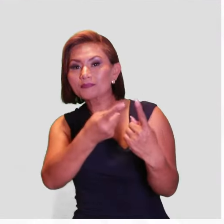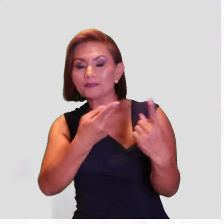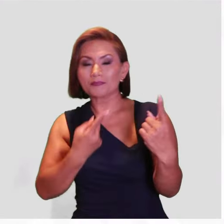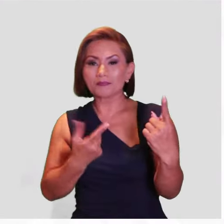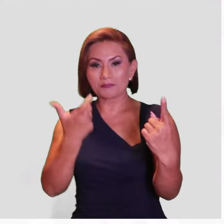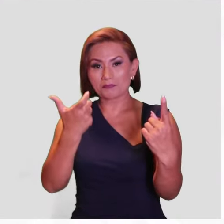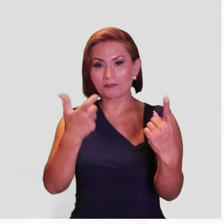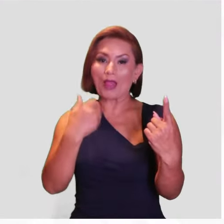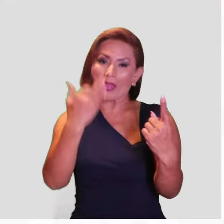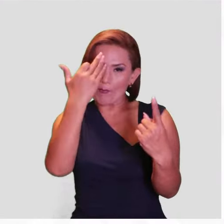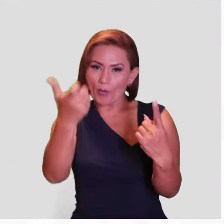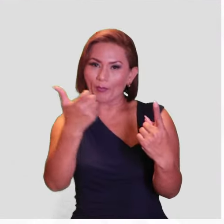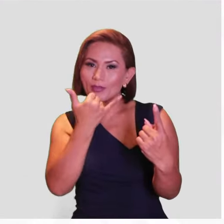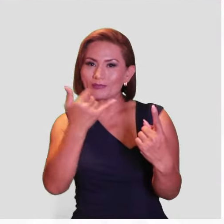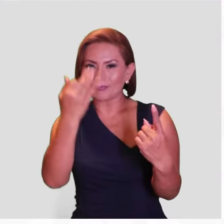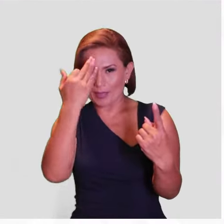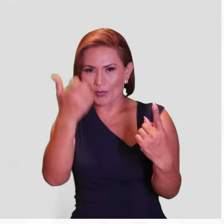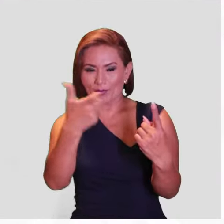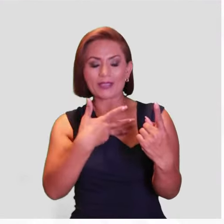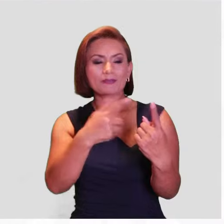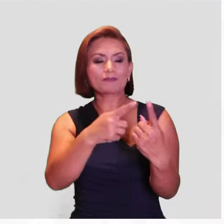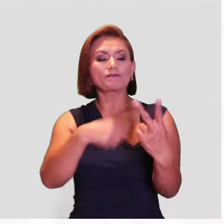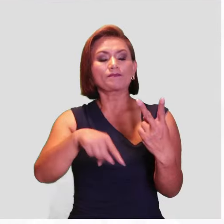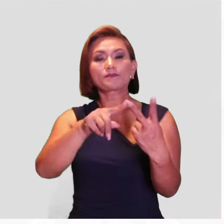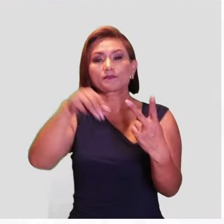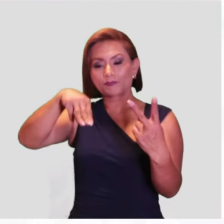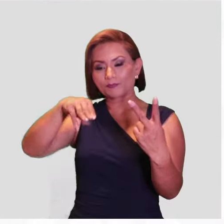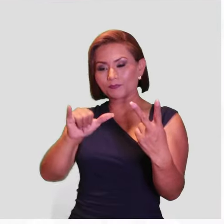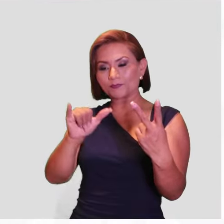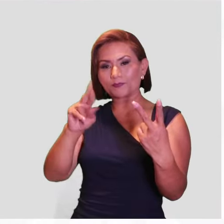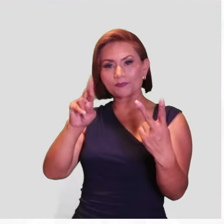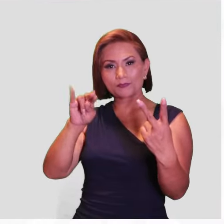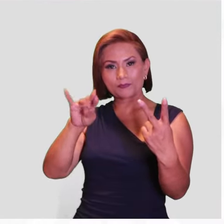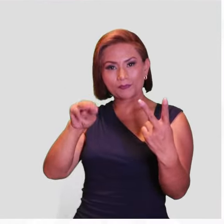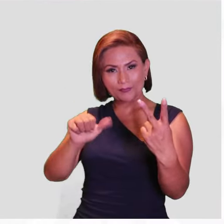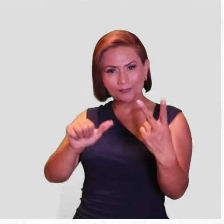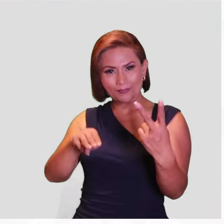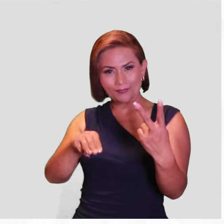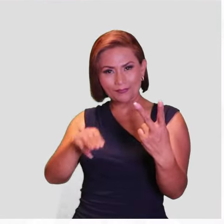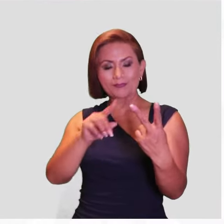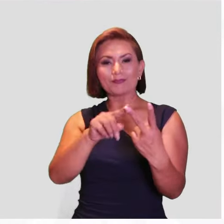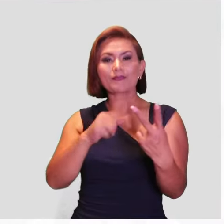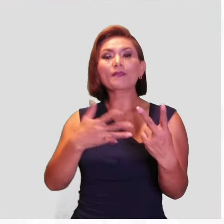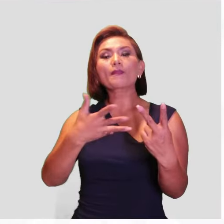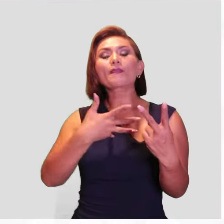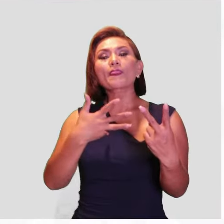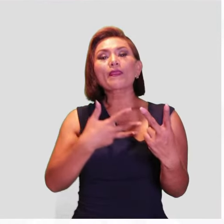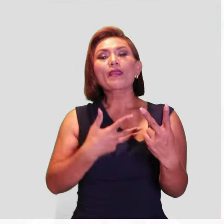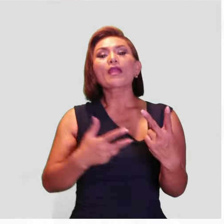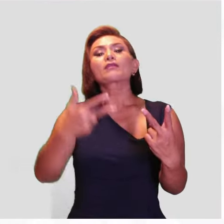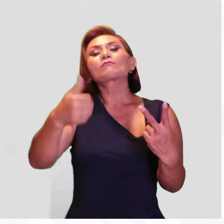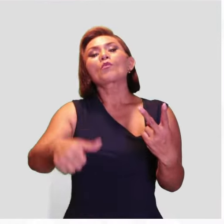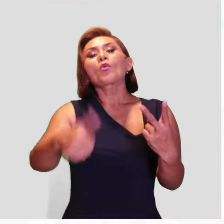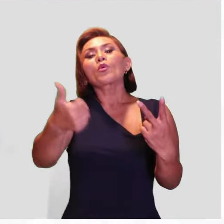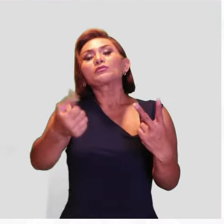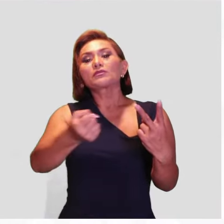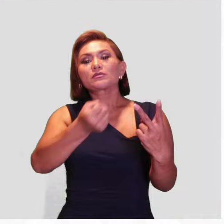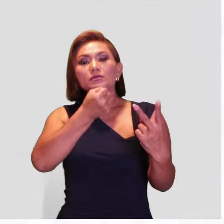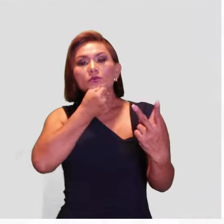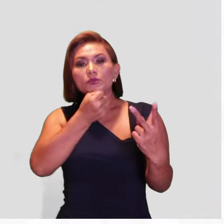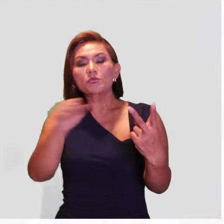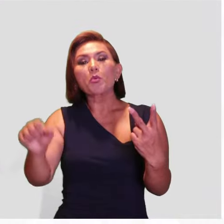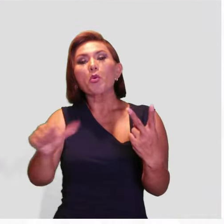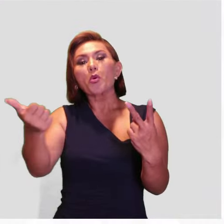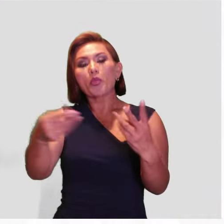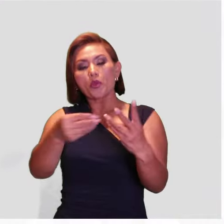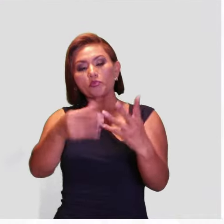bolsa de tiempo, y la candidata Miriam Gómez Anaya del PRD, como lo mencionábamos hace un instante, le restan 11 segundos. El resto de las